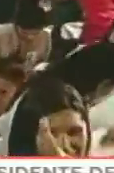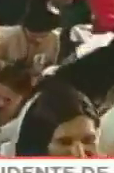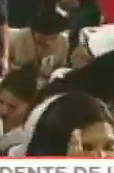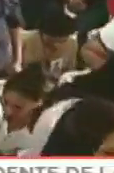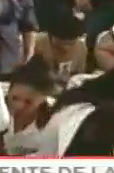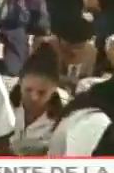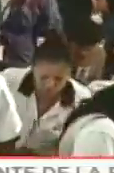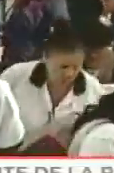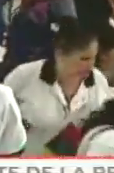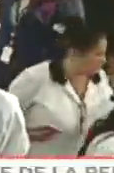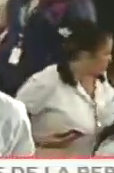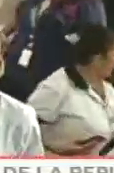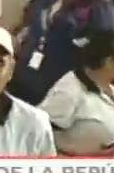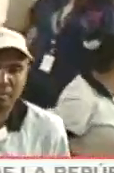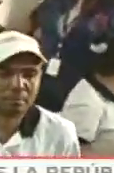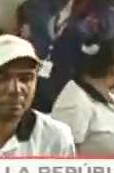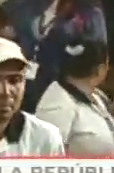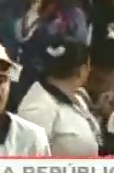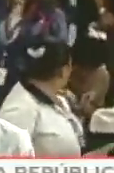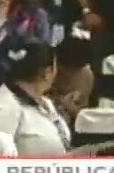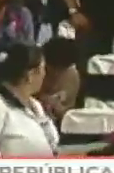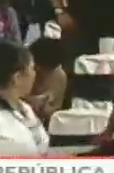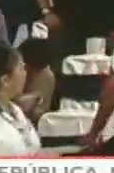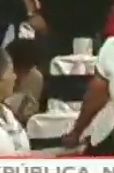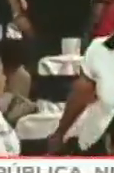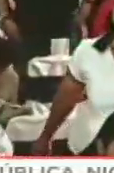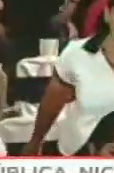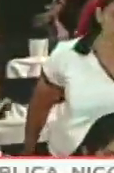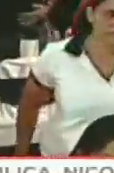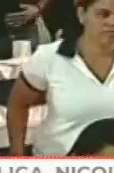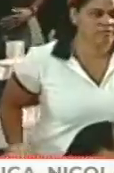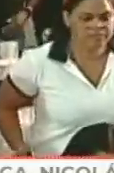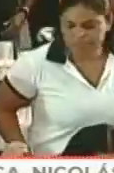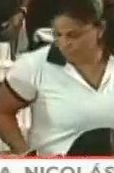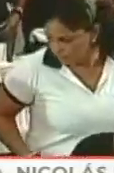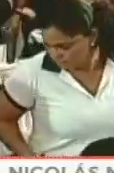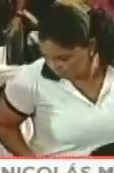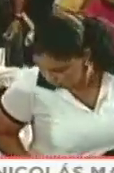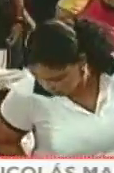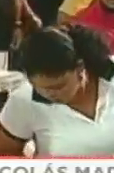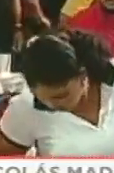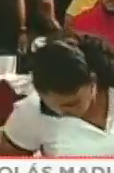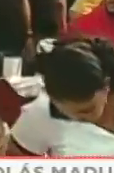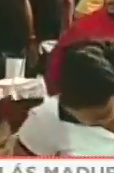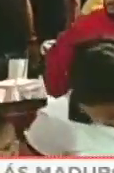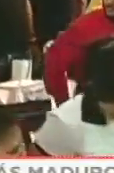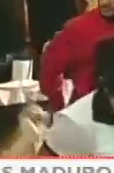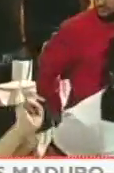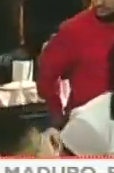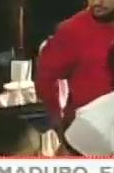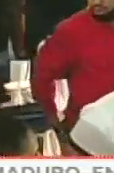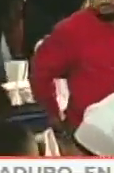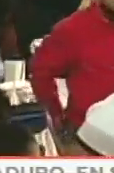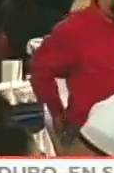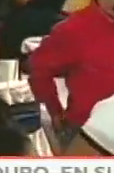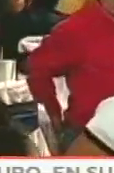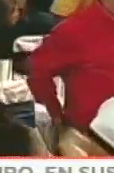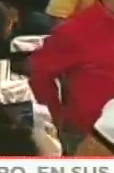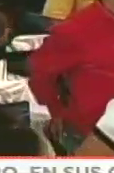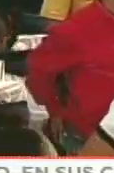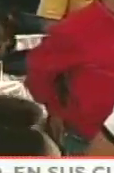Venezuela, Nicolás Maduro Moros, quien ha dado a conocer importantes datos acerca de esta visita que ha realizado a una de